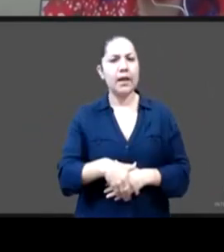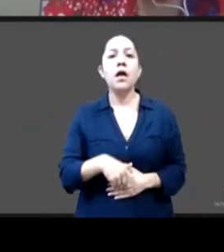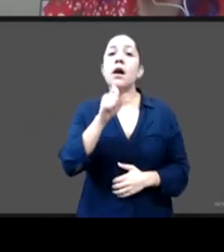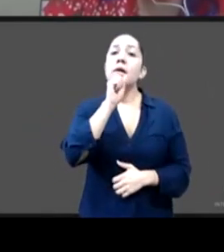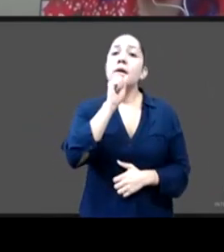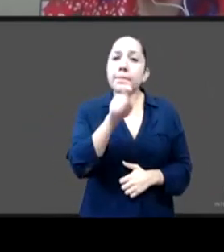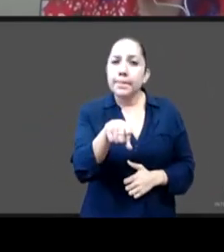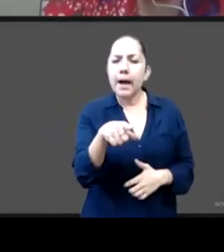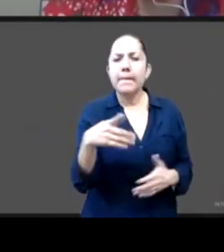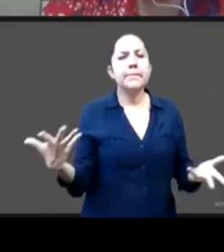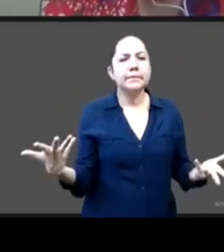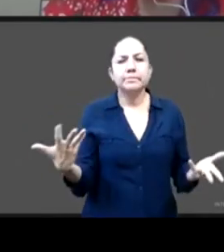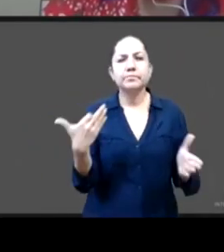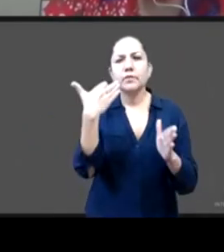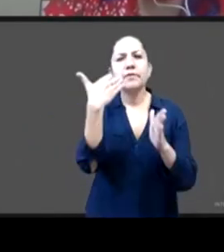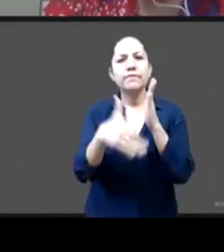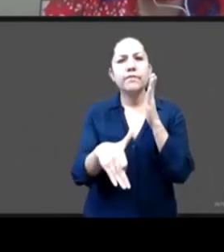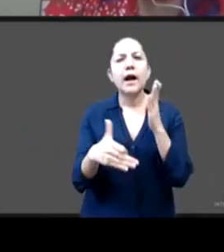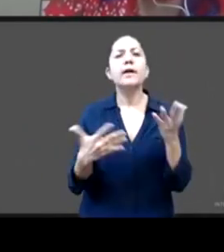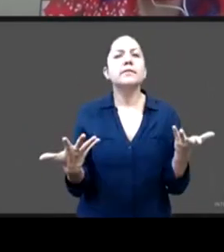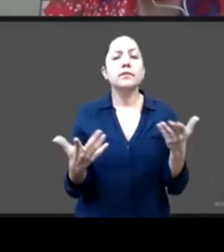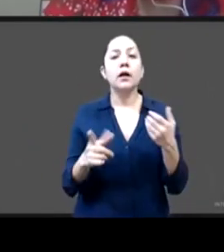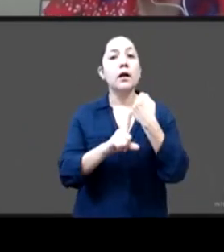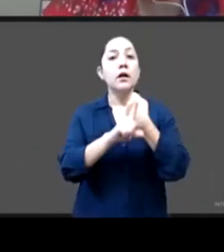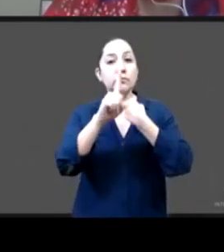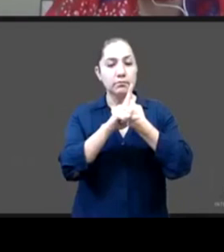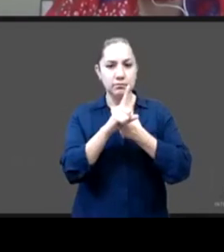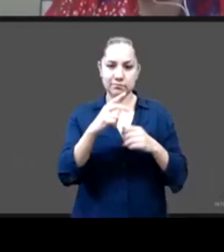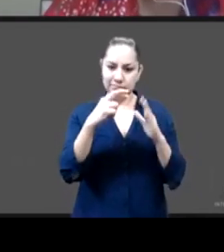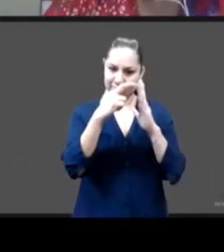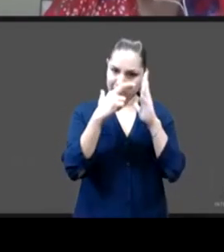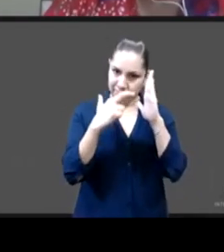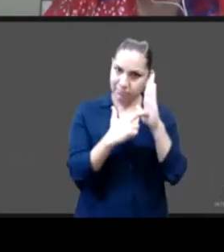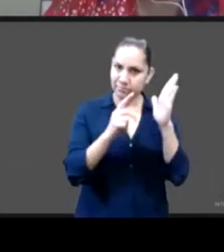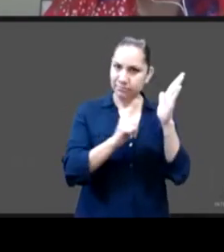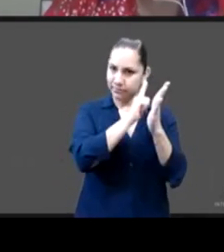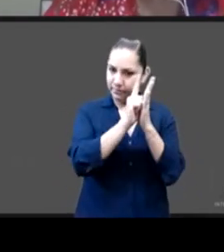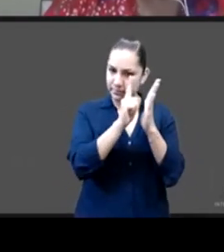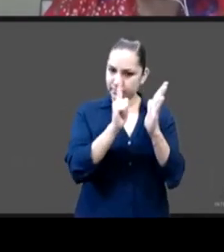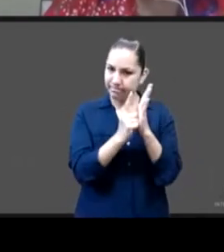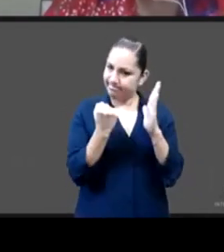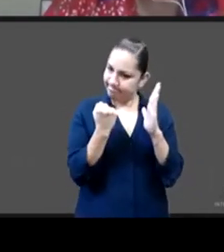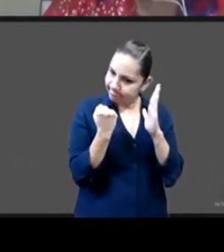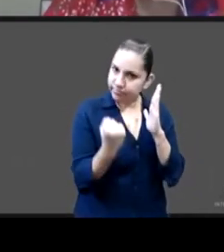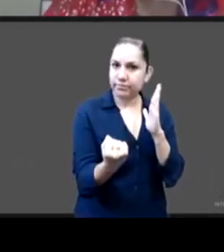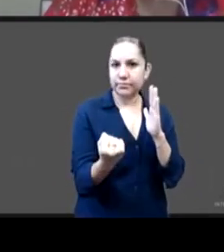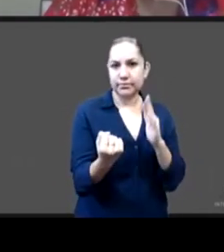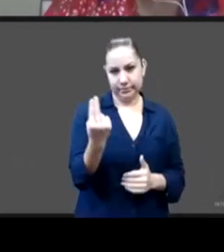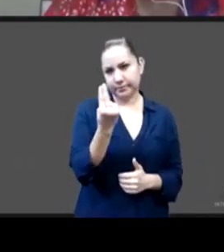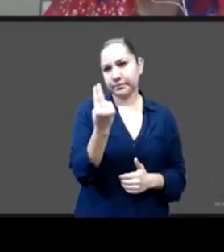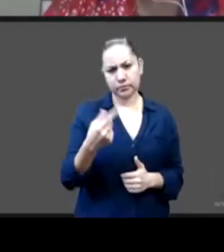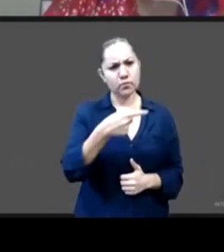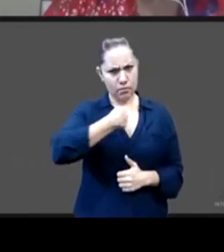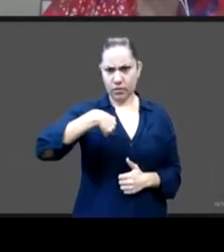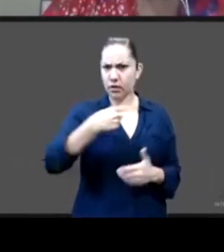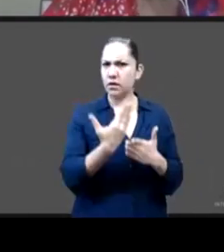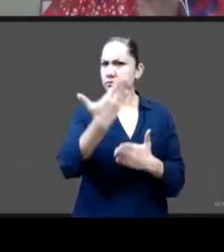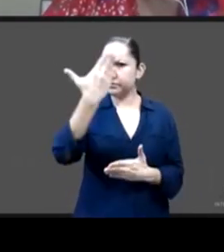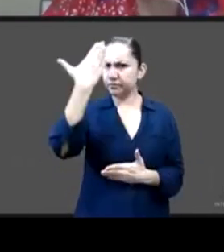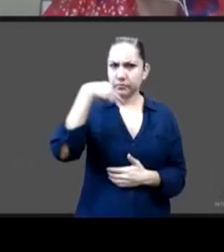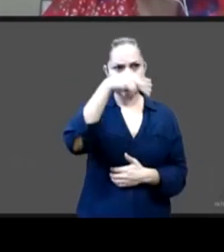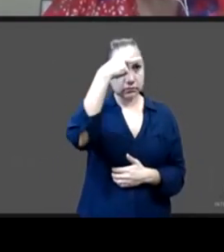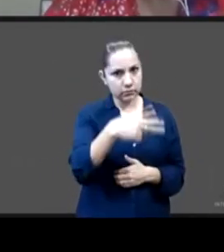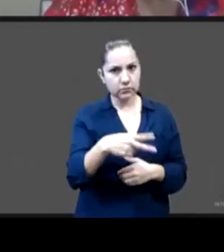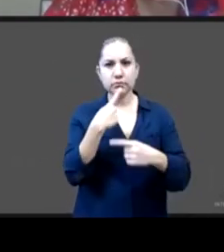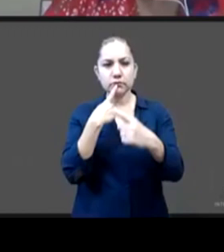Llevamos varios años discutiendo en México si regular el Internet es un tema